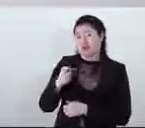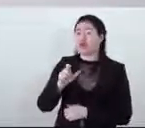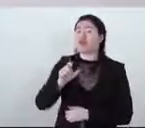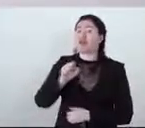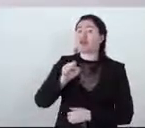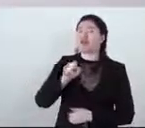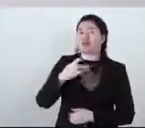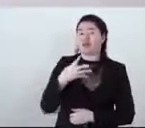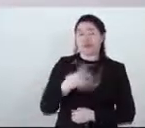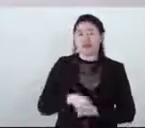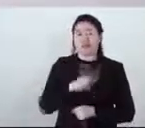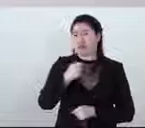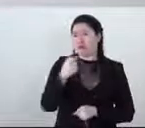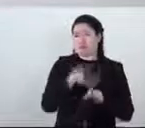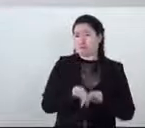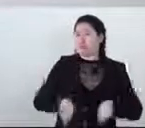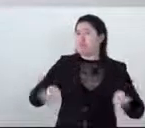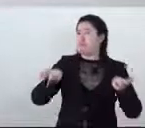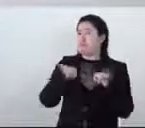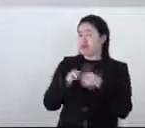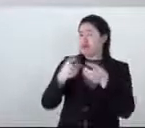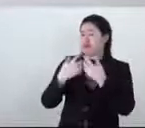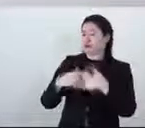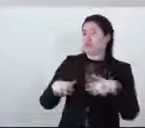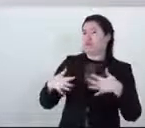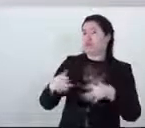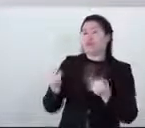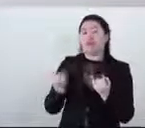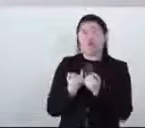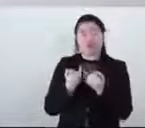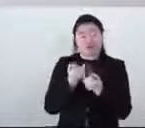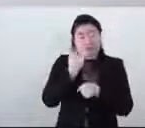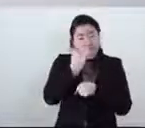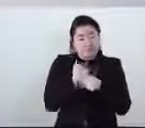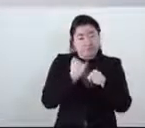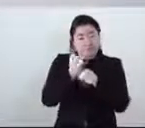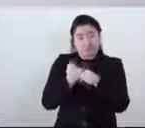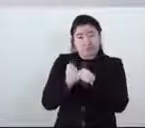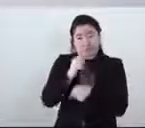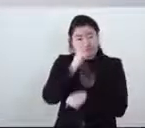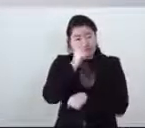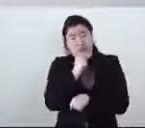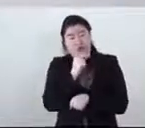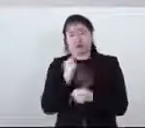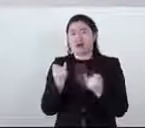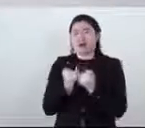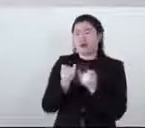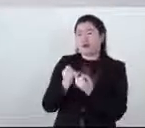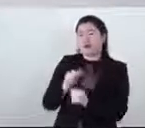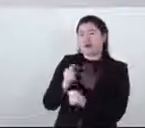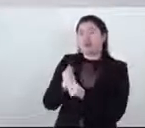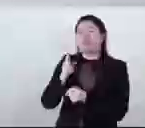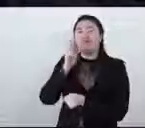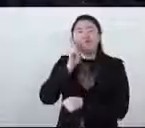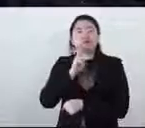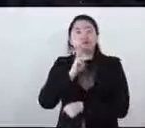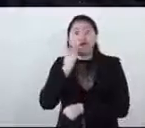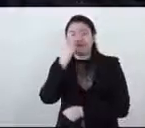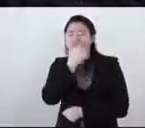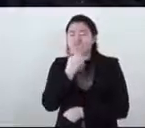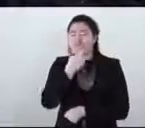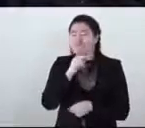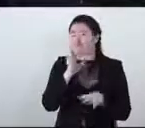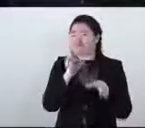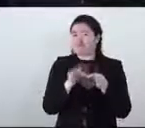es especialista en análisis y la investigación de falla y en certificación y servicios de prueba.